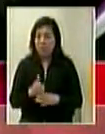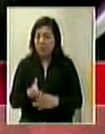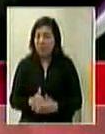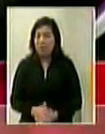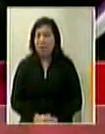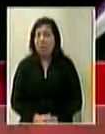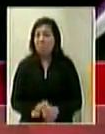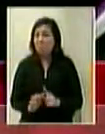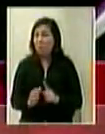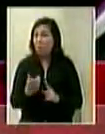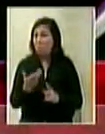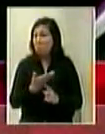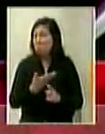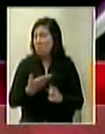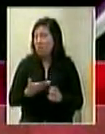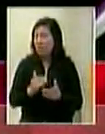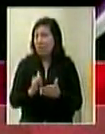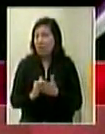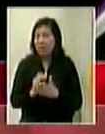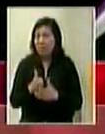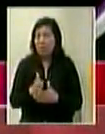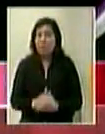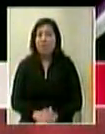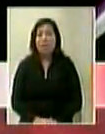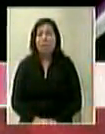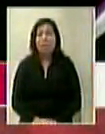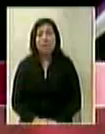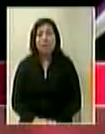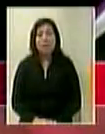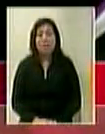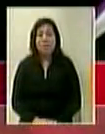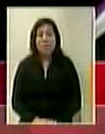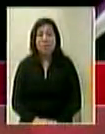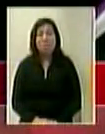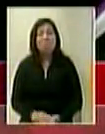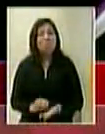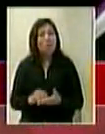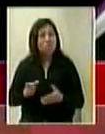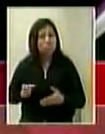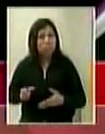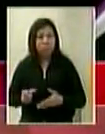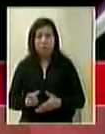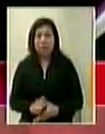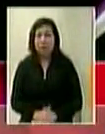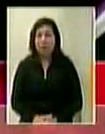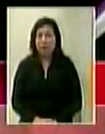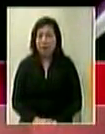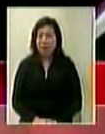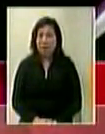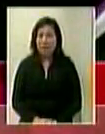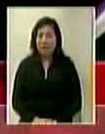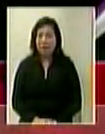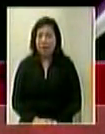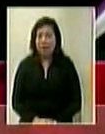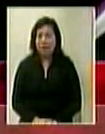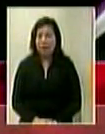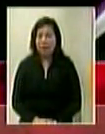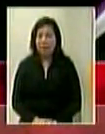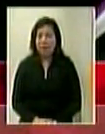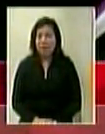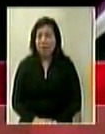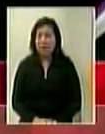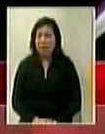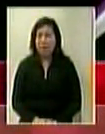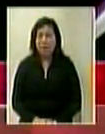de un periodista que ingresó una forma de grabar y de sacar imagen debajo